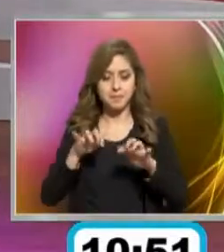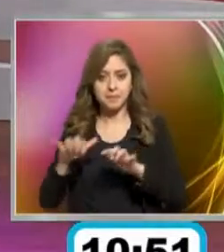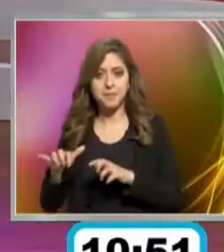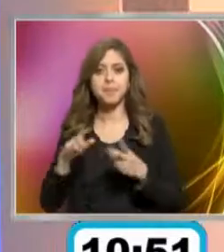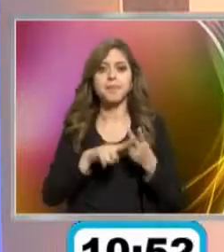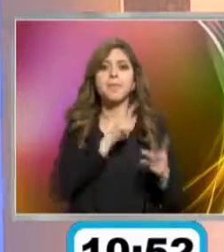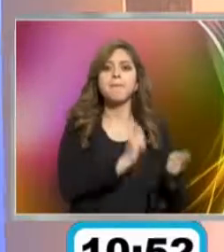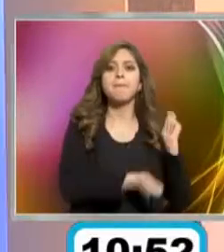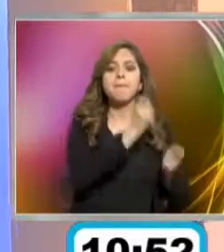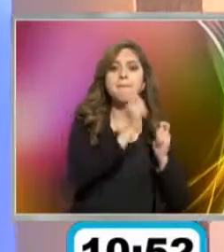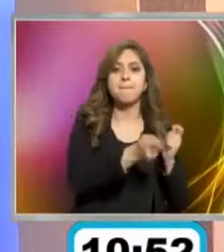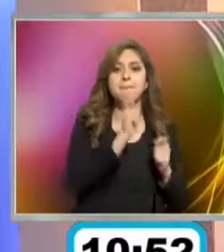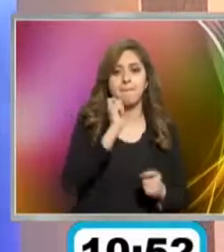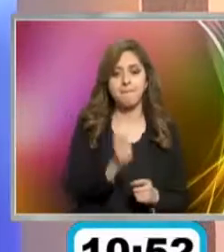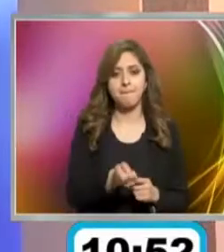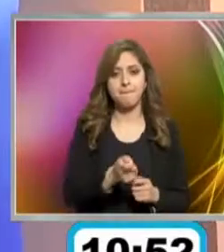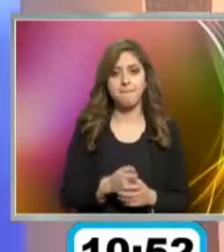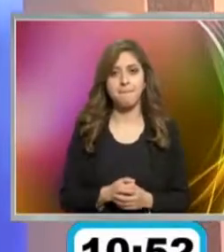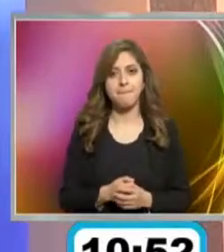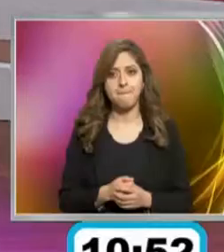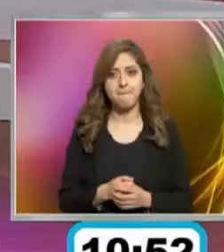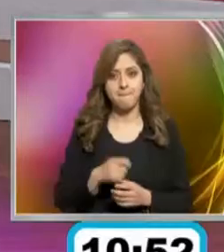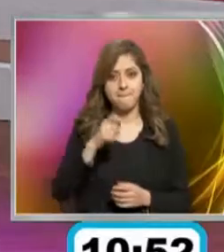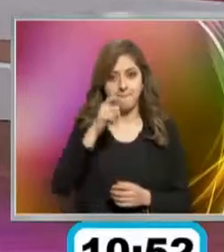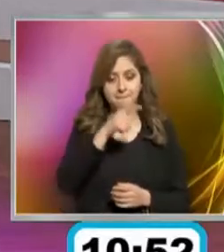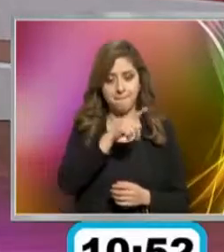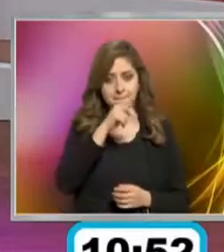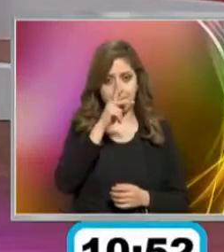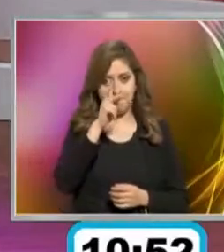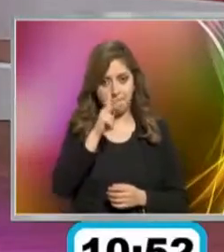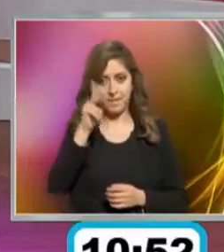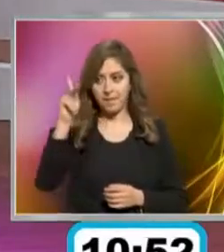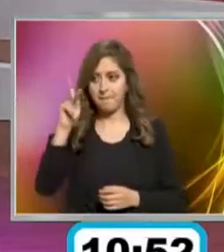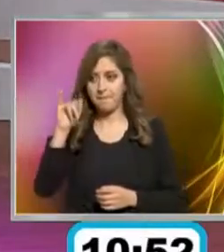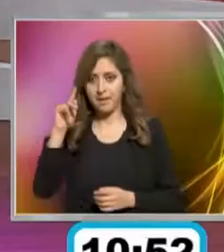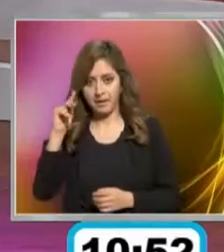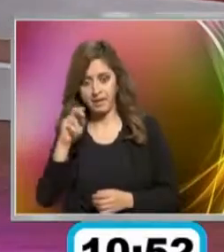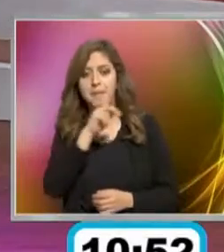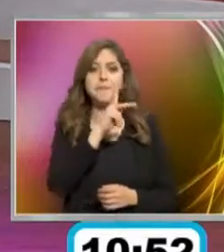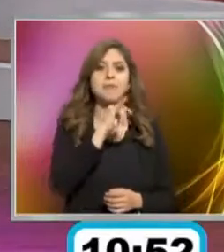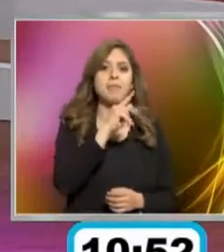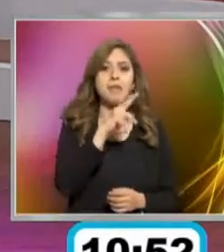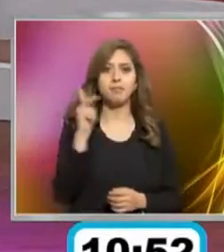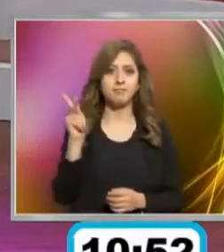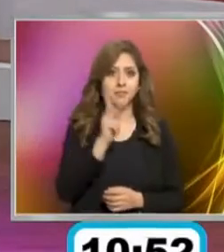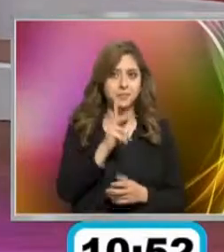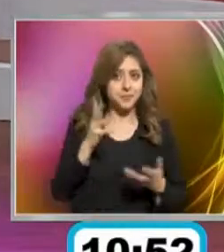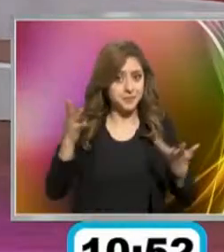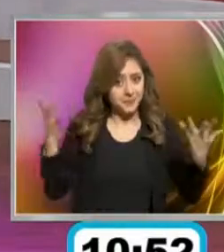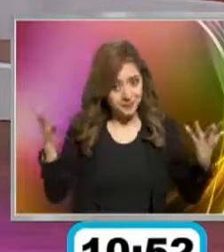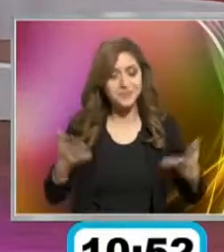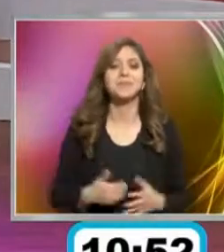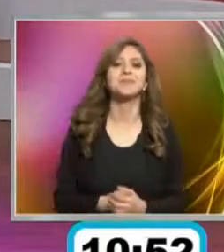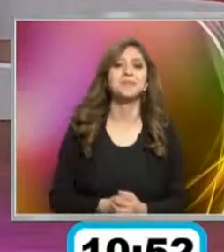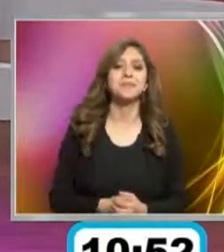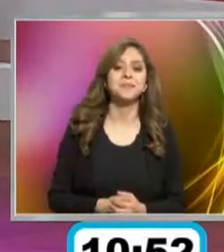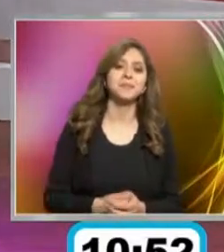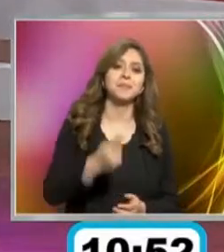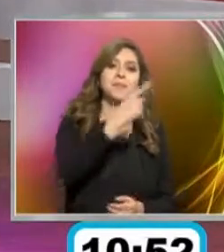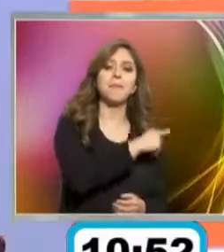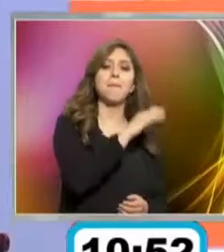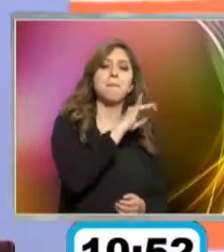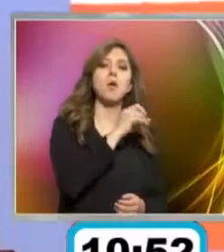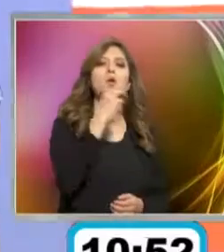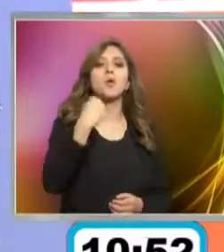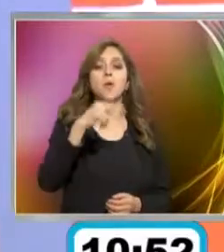la Coros. batería. Él es Peter, nada más cambió un poquito. Ah, Peter y Peter. Peter y Peter, Parecen, claro. bueno, está bien. Por acá en el bajo.